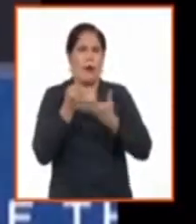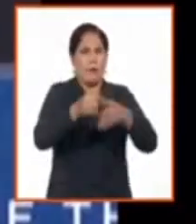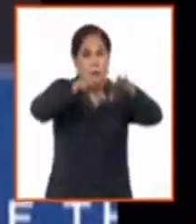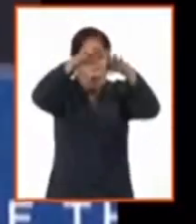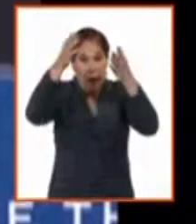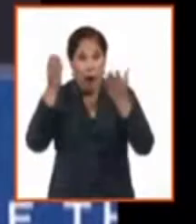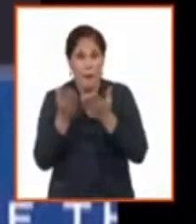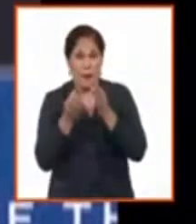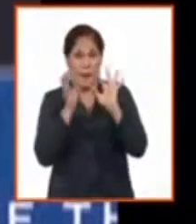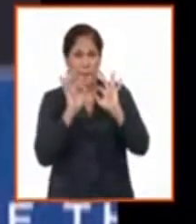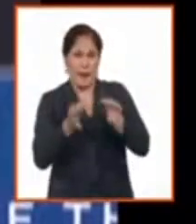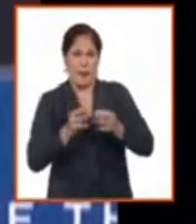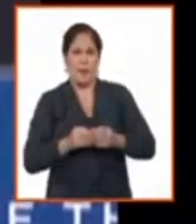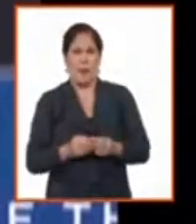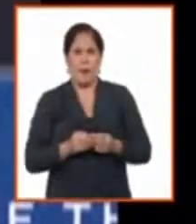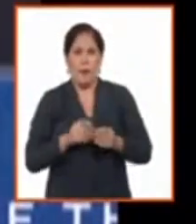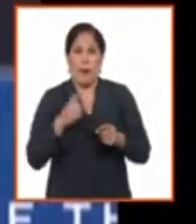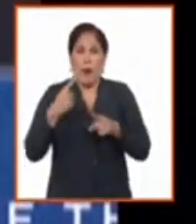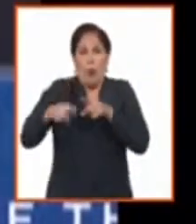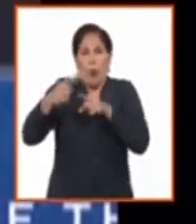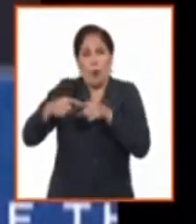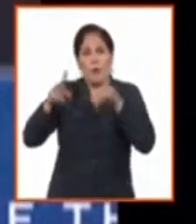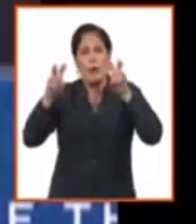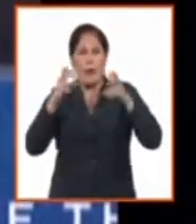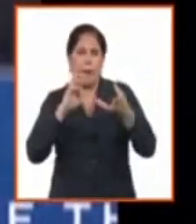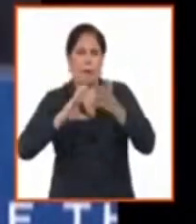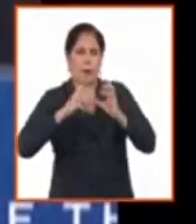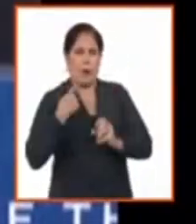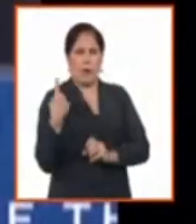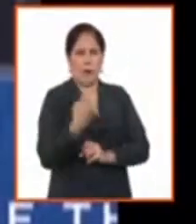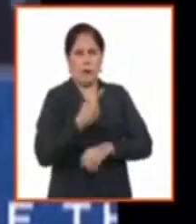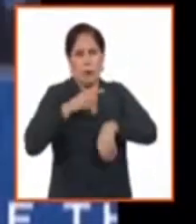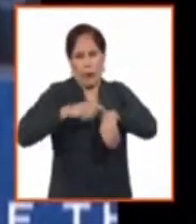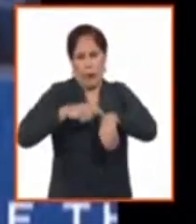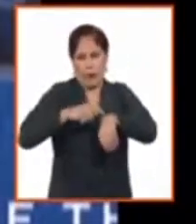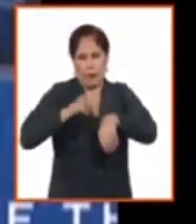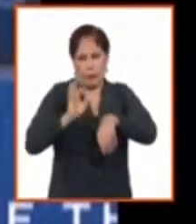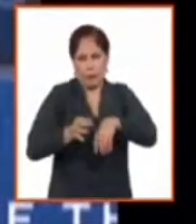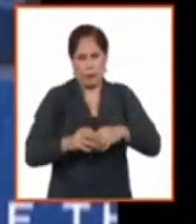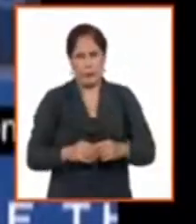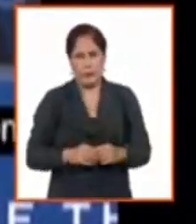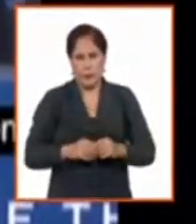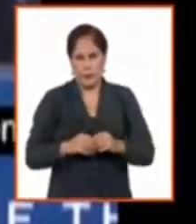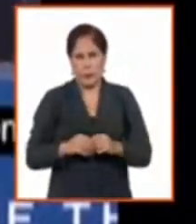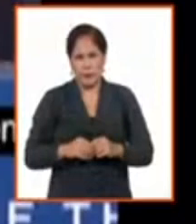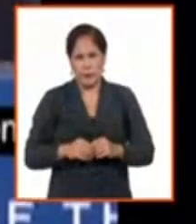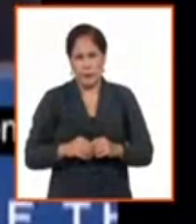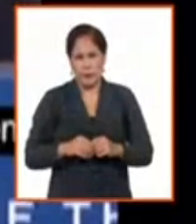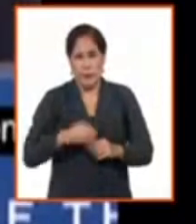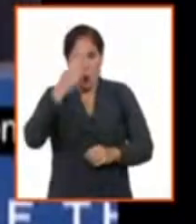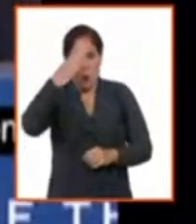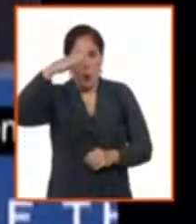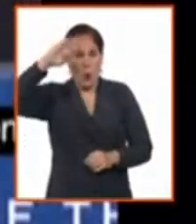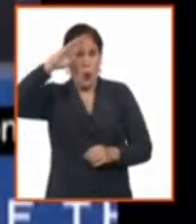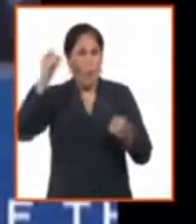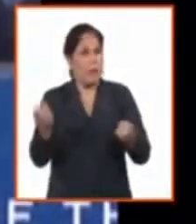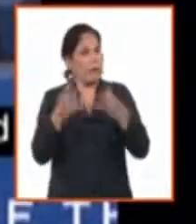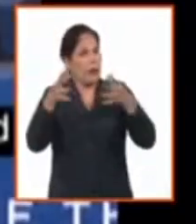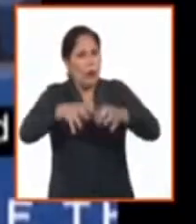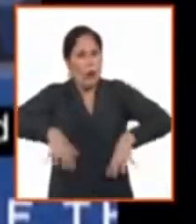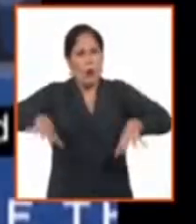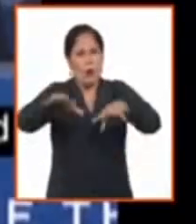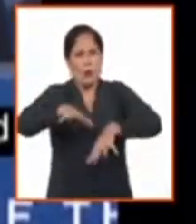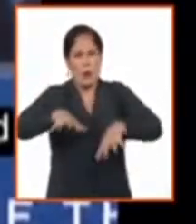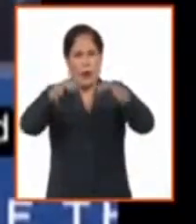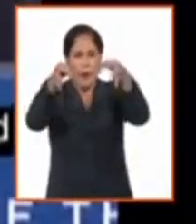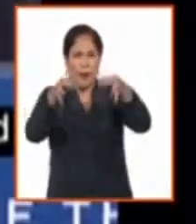fea cuando critica listas of war times vivas provided consistente